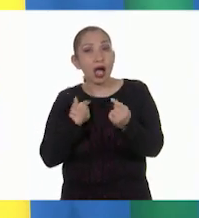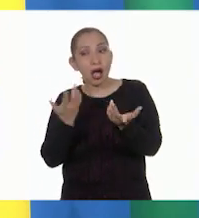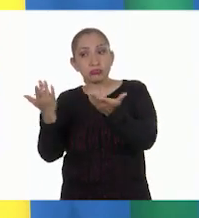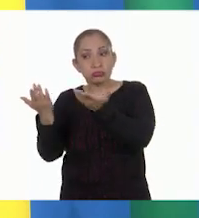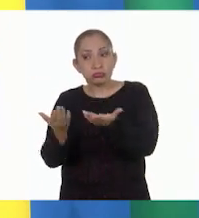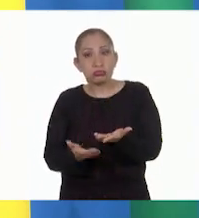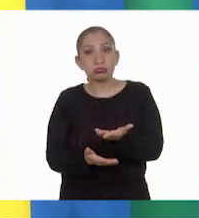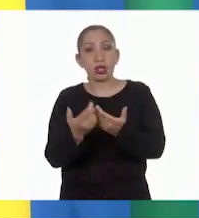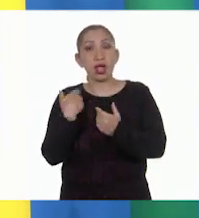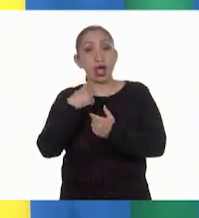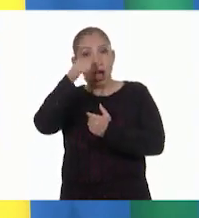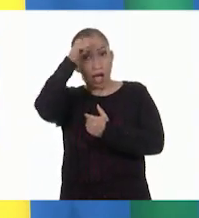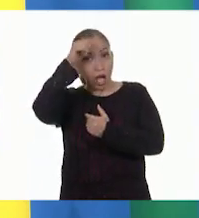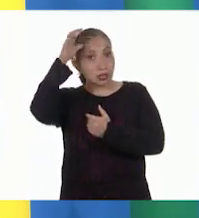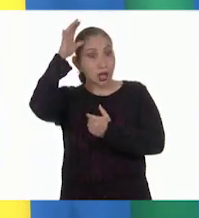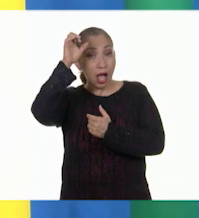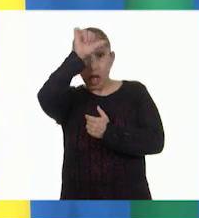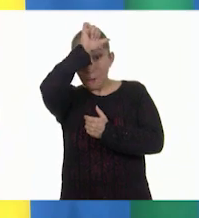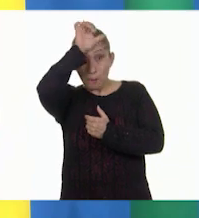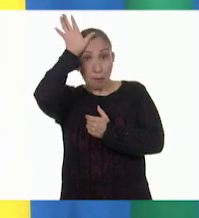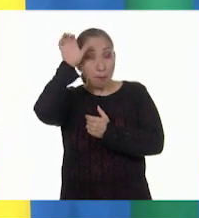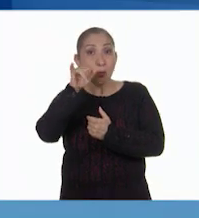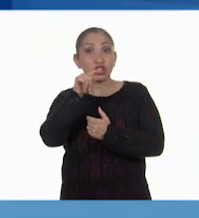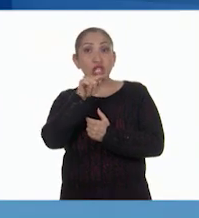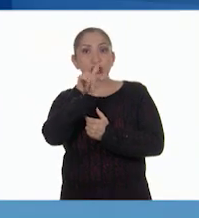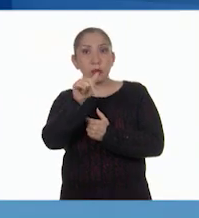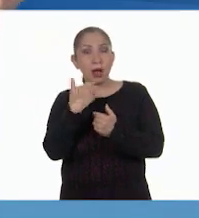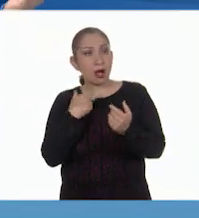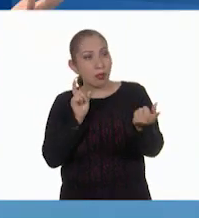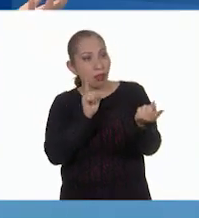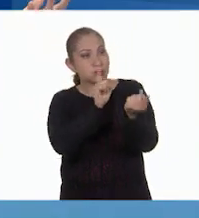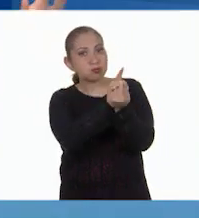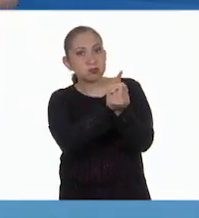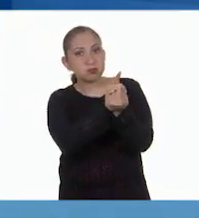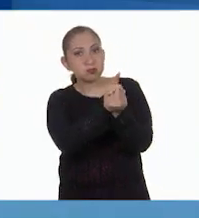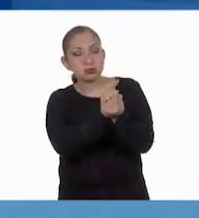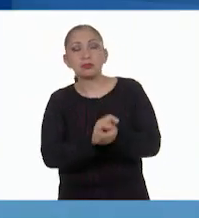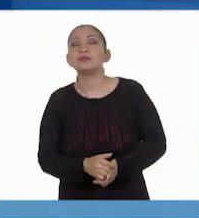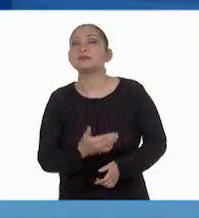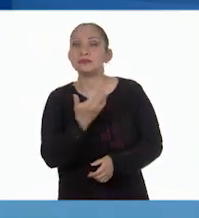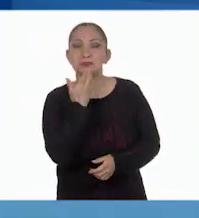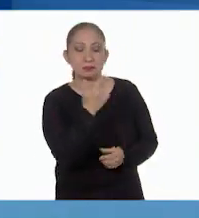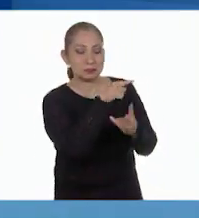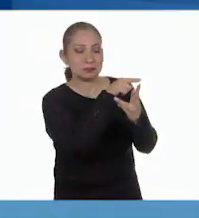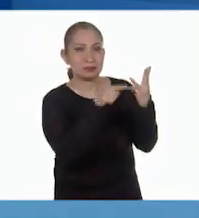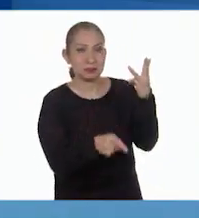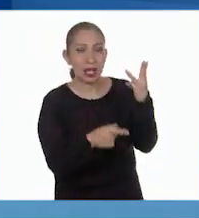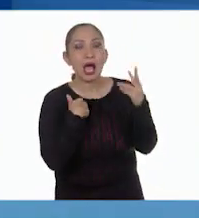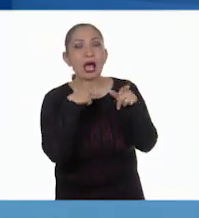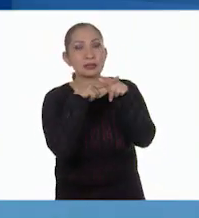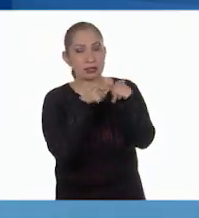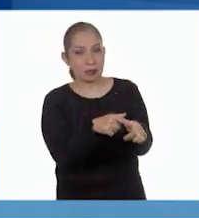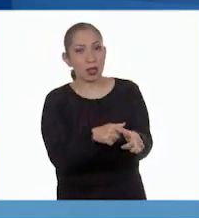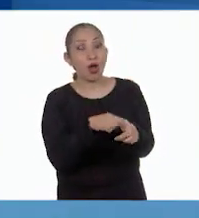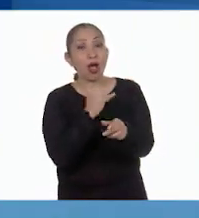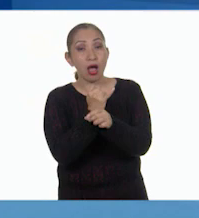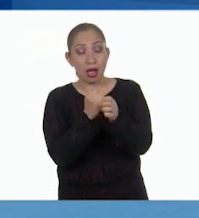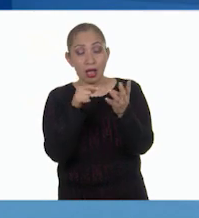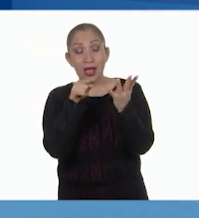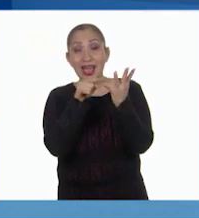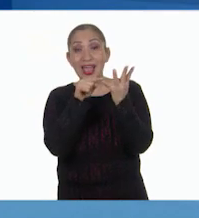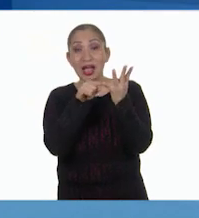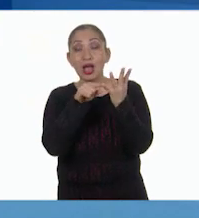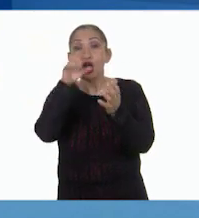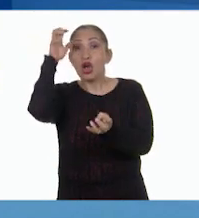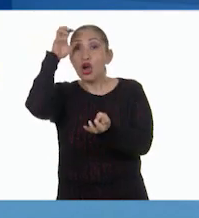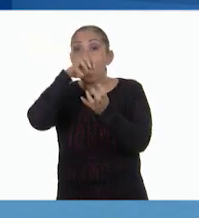embajadores del Tlatoani Mexica Moctezuma II, ¿verdad? Muy bien, ahora sí, ya podemos continuar con la expedición de Hernán